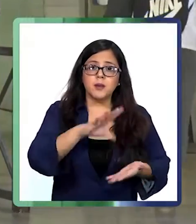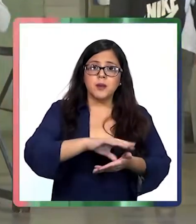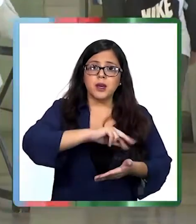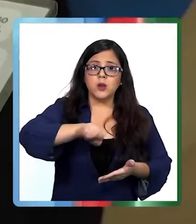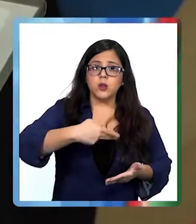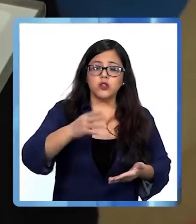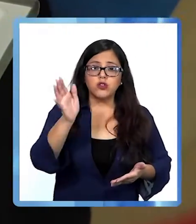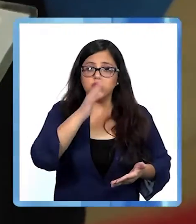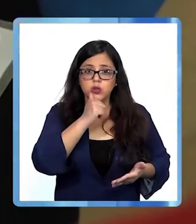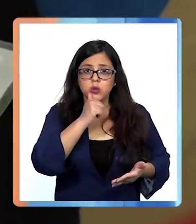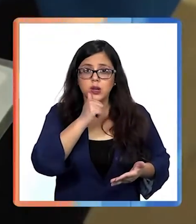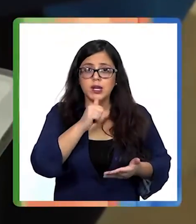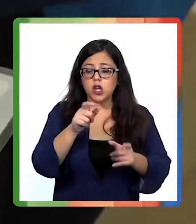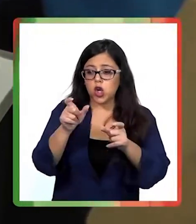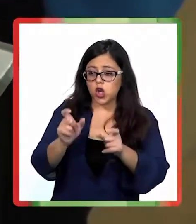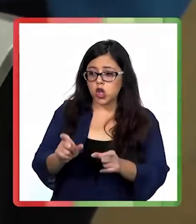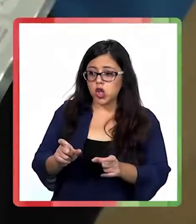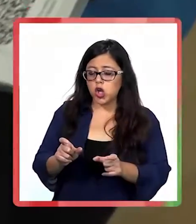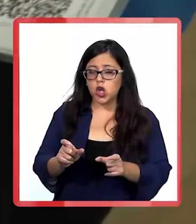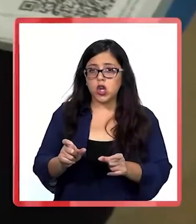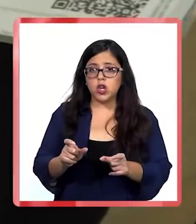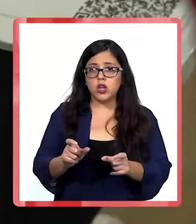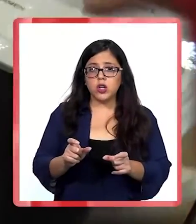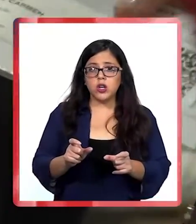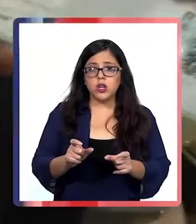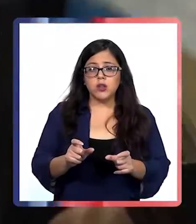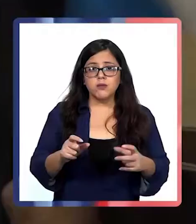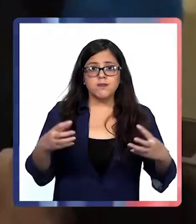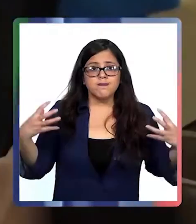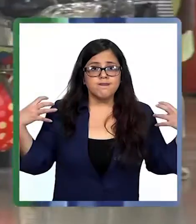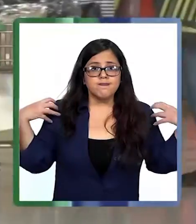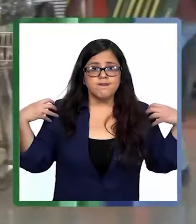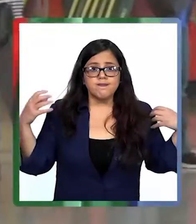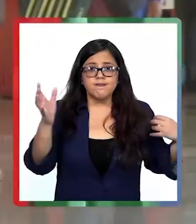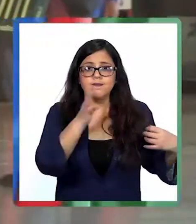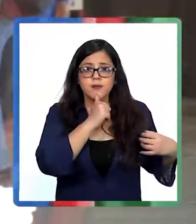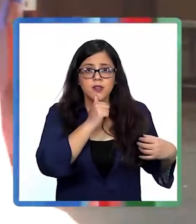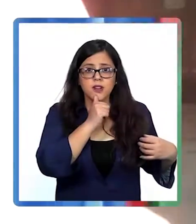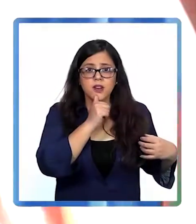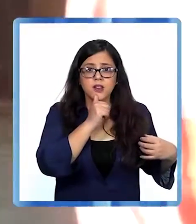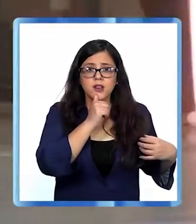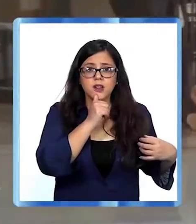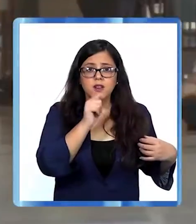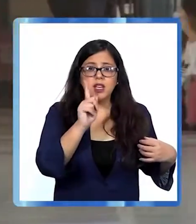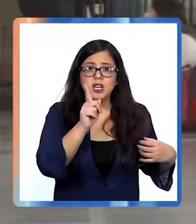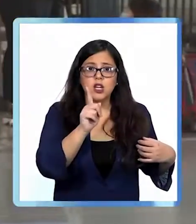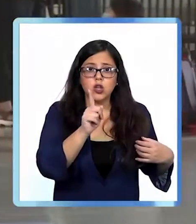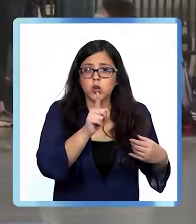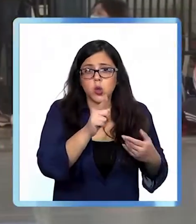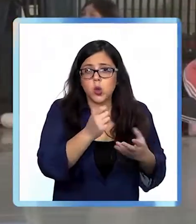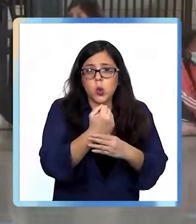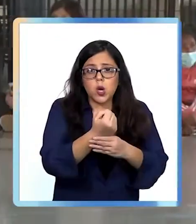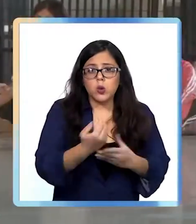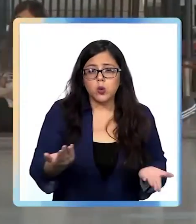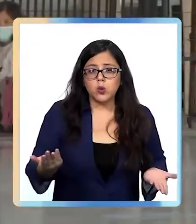y lamentablemente, sobre todo en nuestro país, si no se controla a la gente, pues muchas veces no es autorresponsable y autodisciplinada